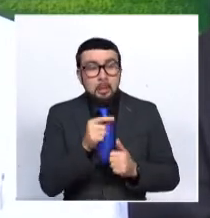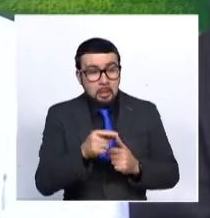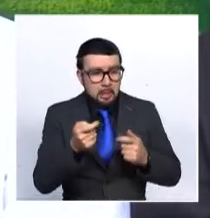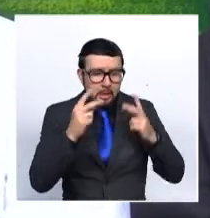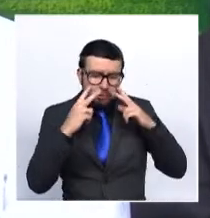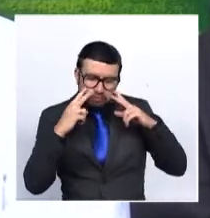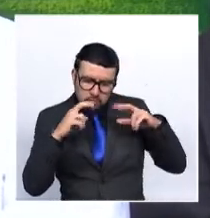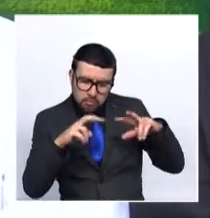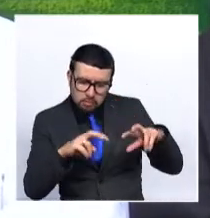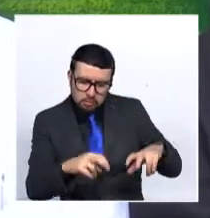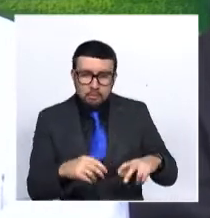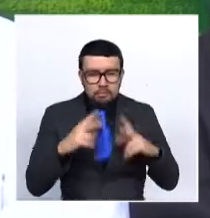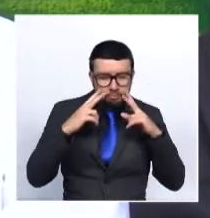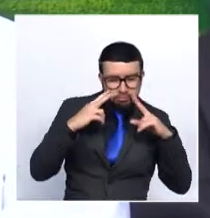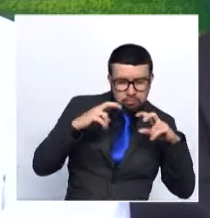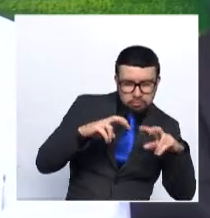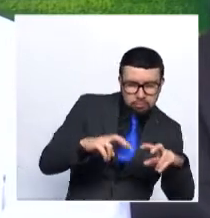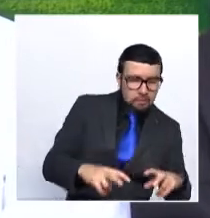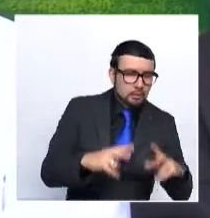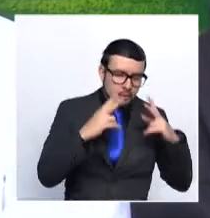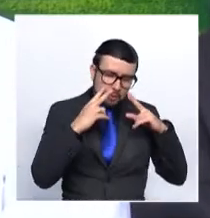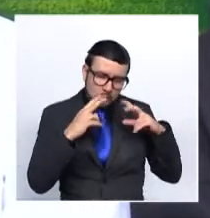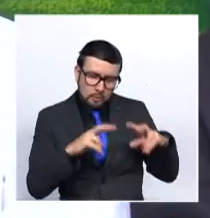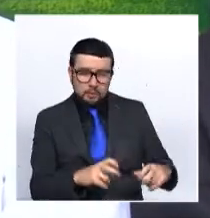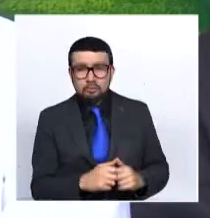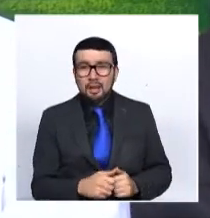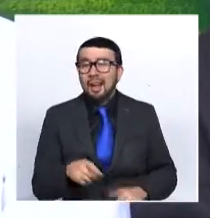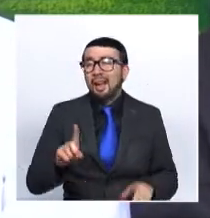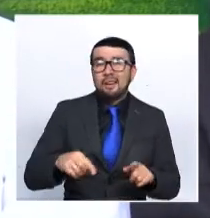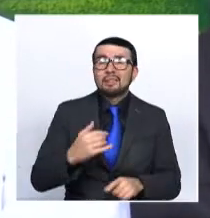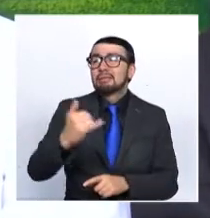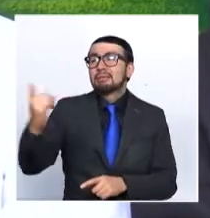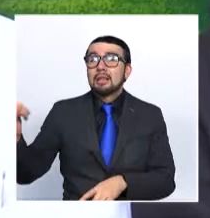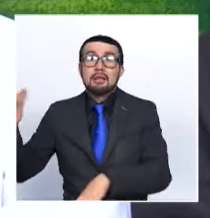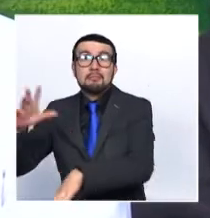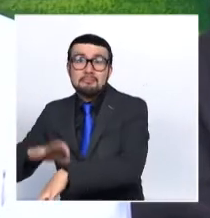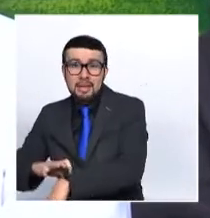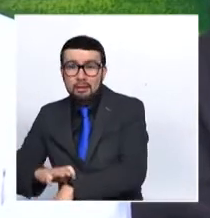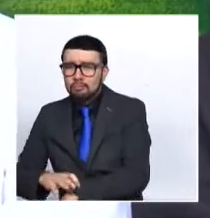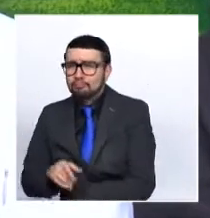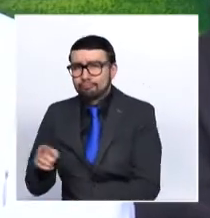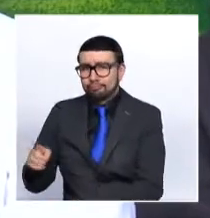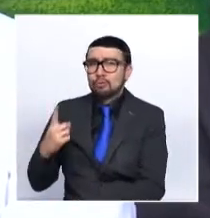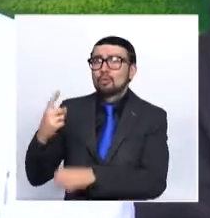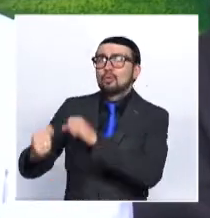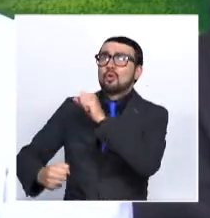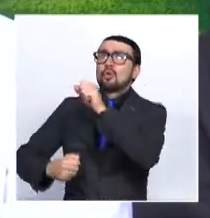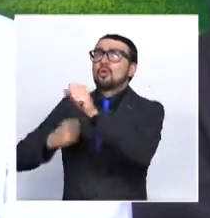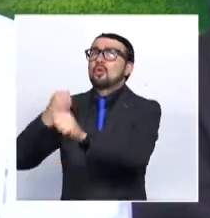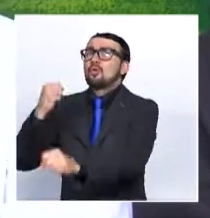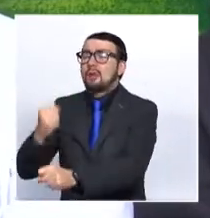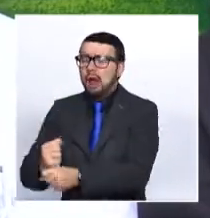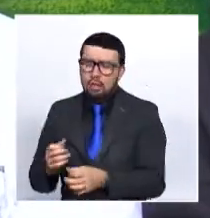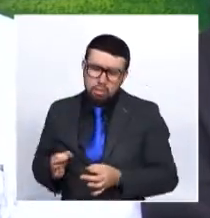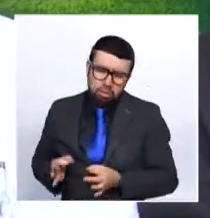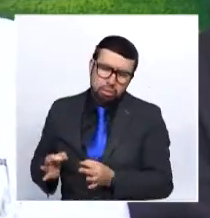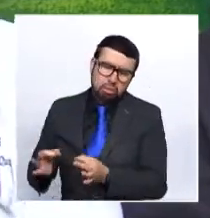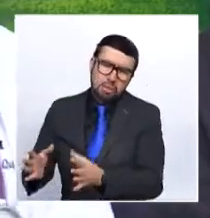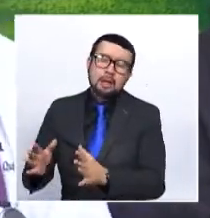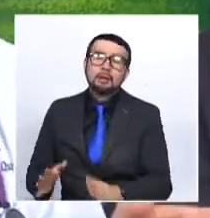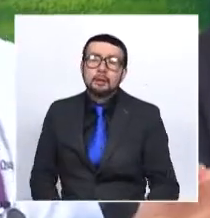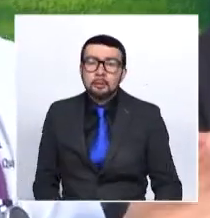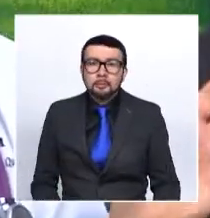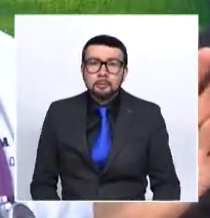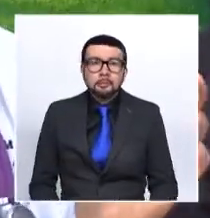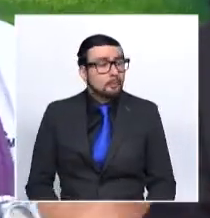explorar durante 20 minutos, cosa que difícilmente en el sistema de salud se puede lograr durante un año. Creo que para usted como